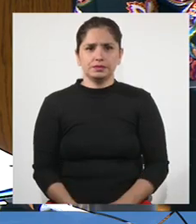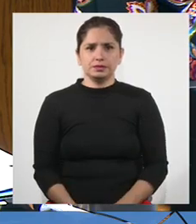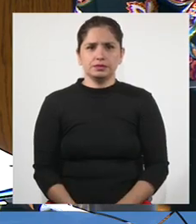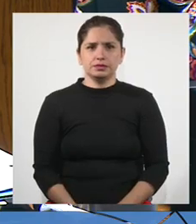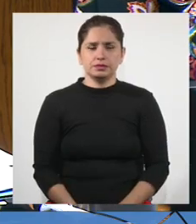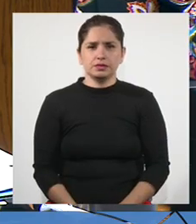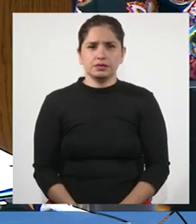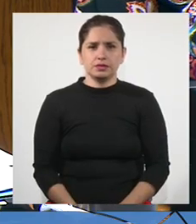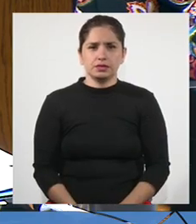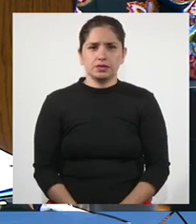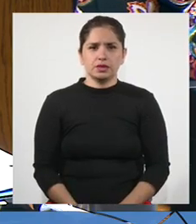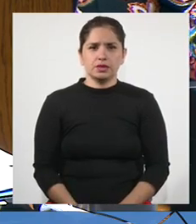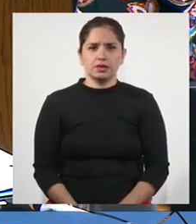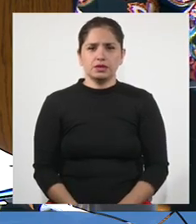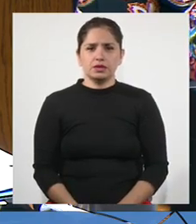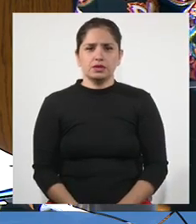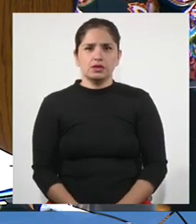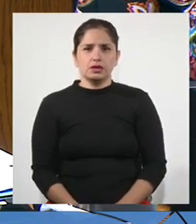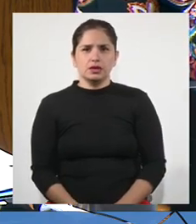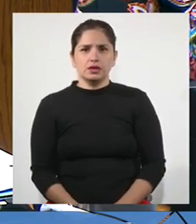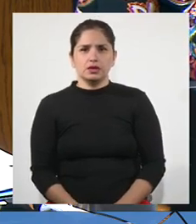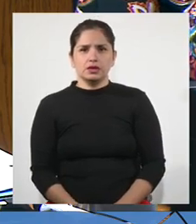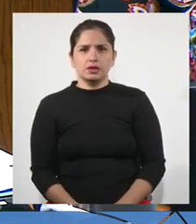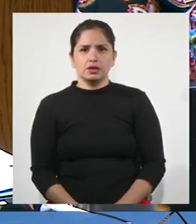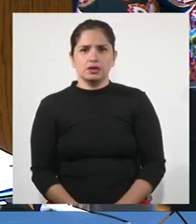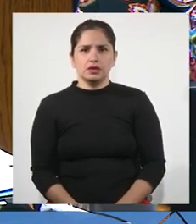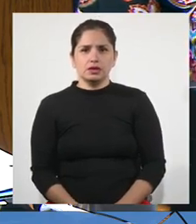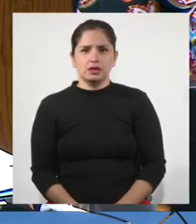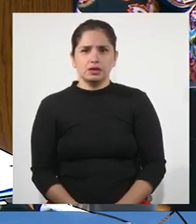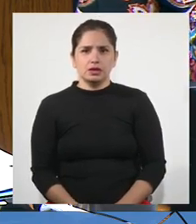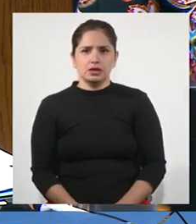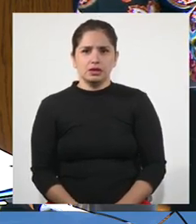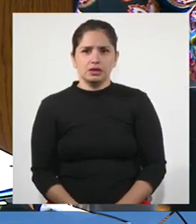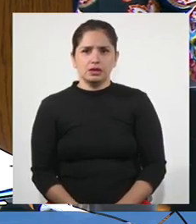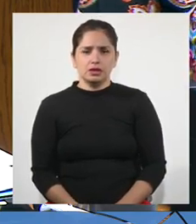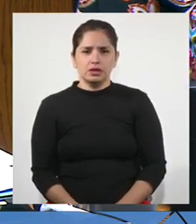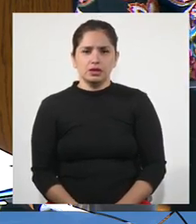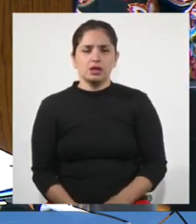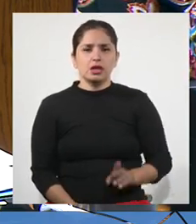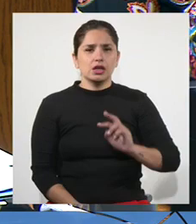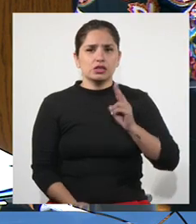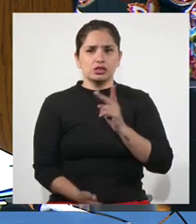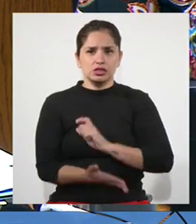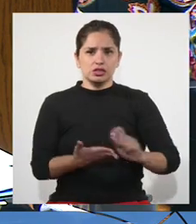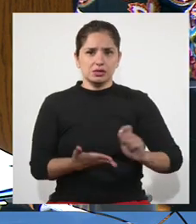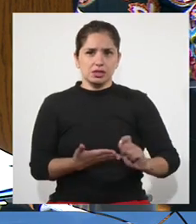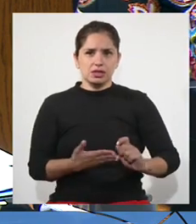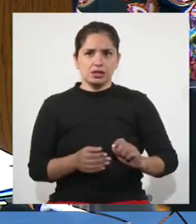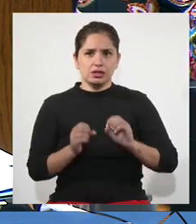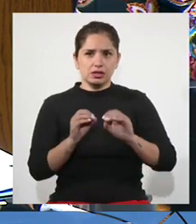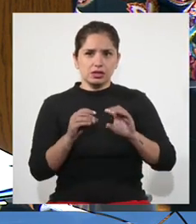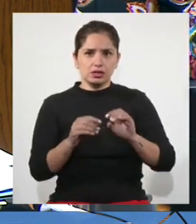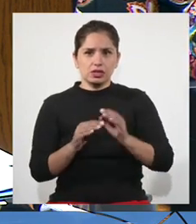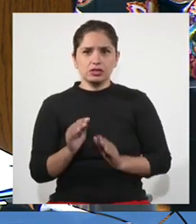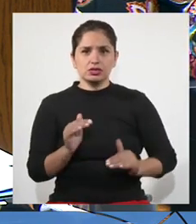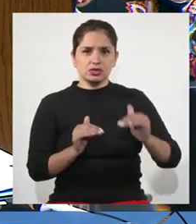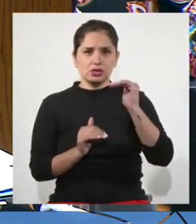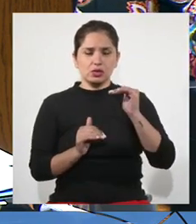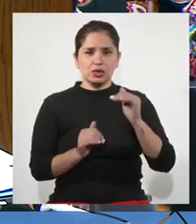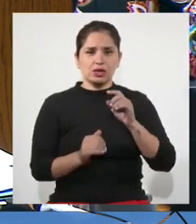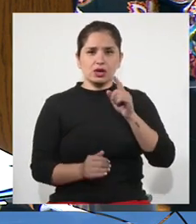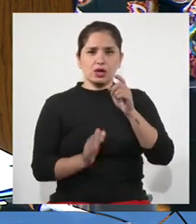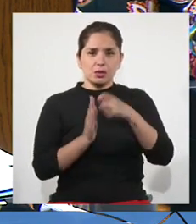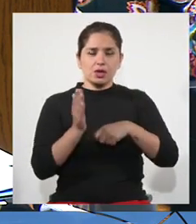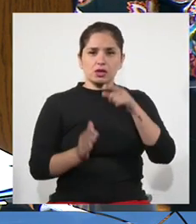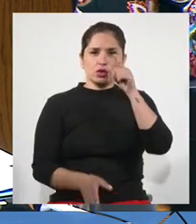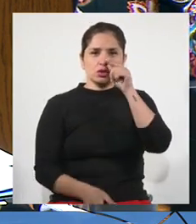2019. Esta cifra parece abultada, hay universidades que no lo reciben. Está el subsecretario de Educación Superior, el decreto es de octubre del